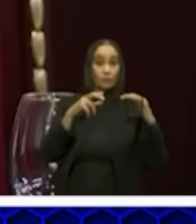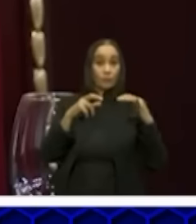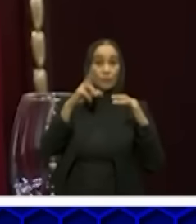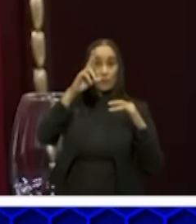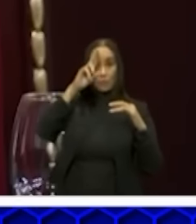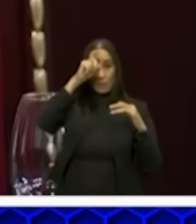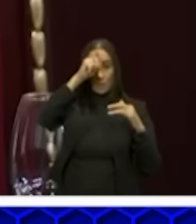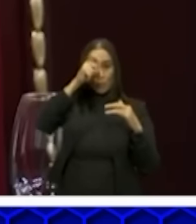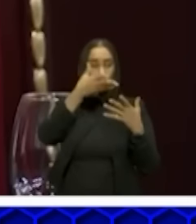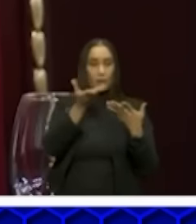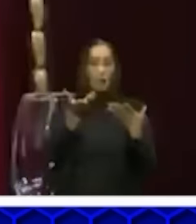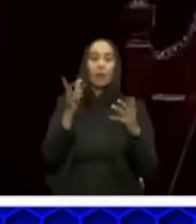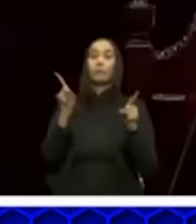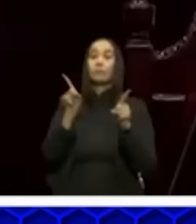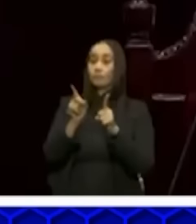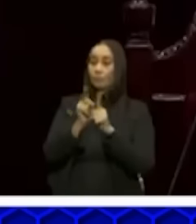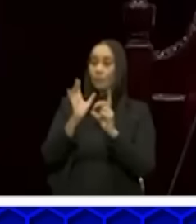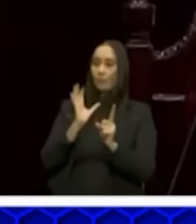el